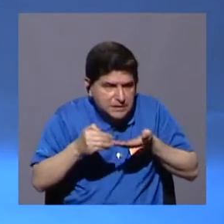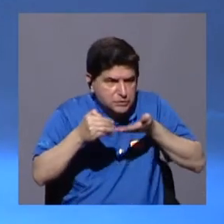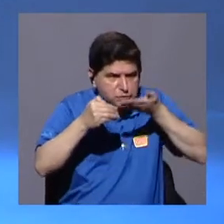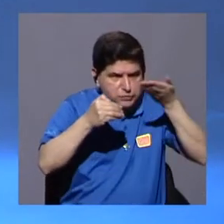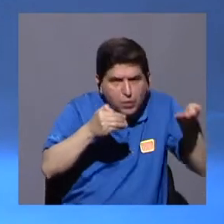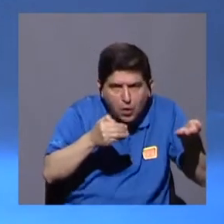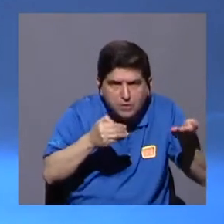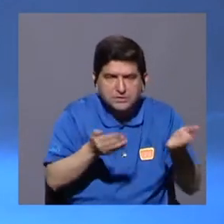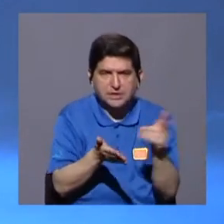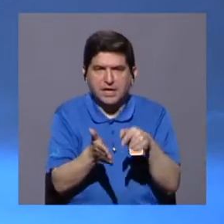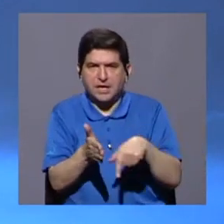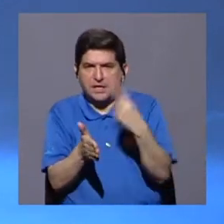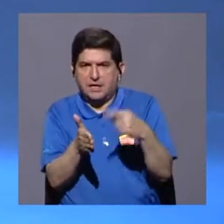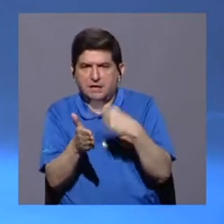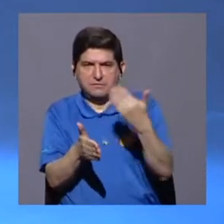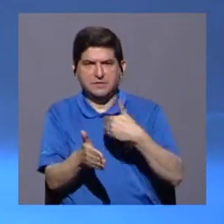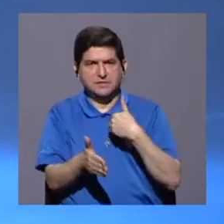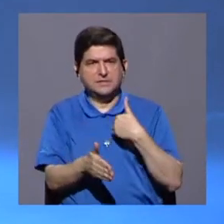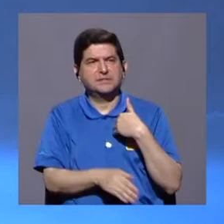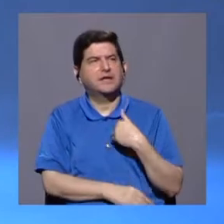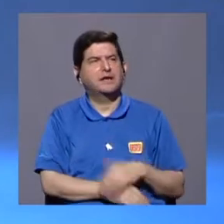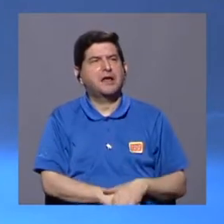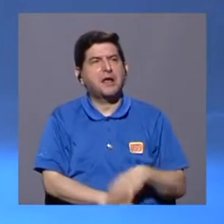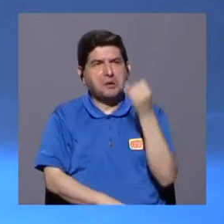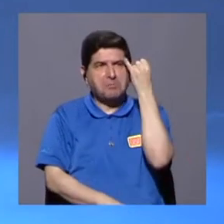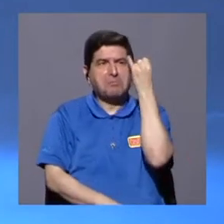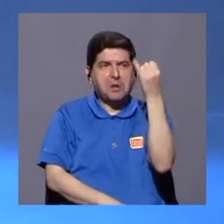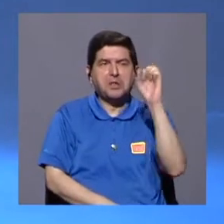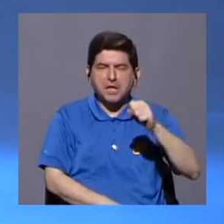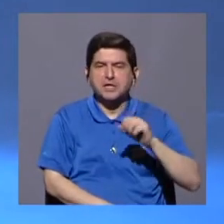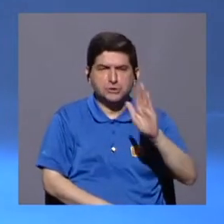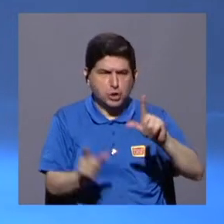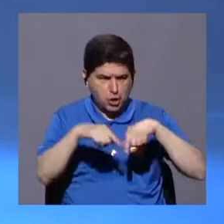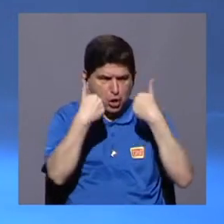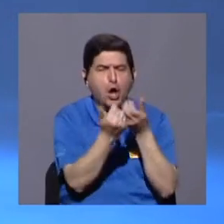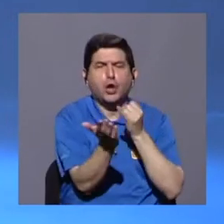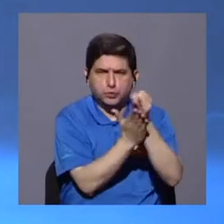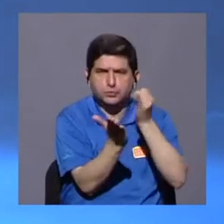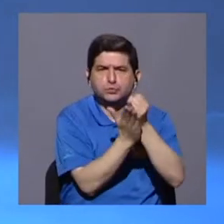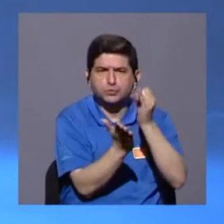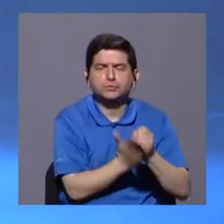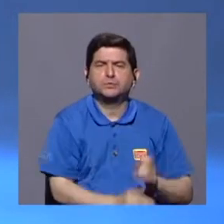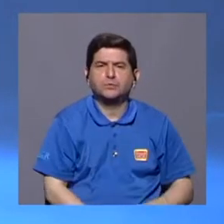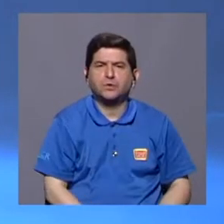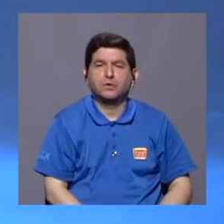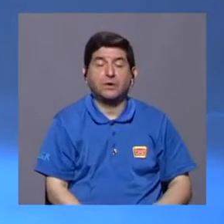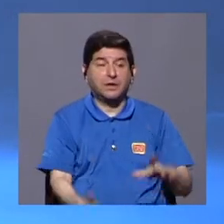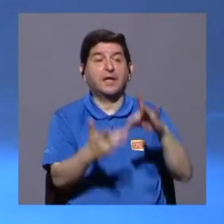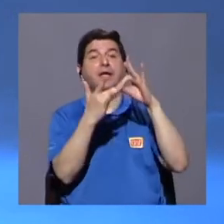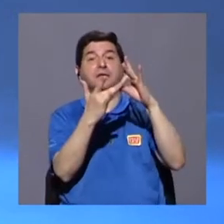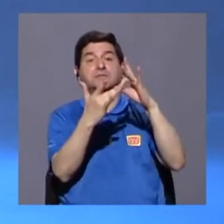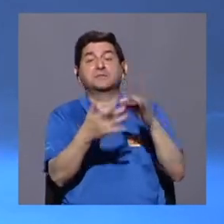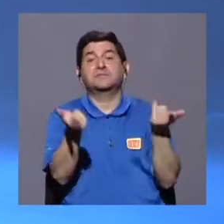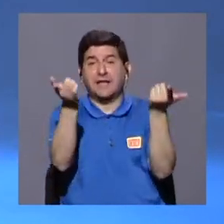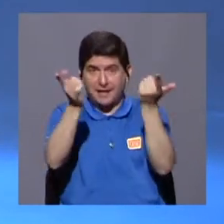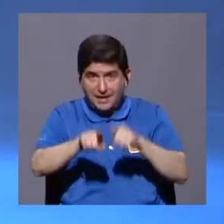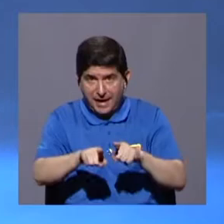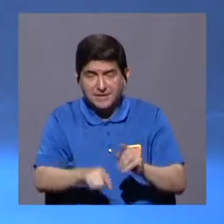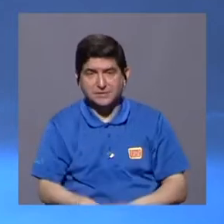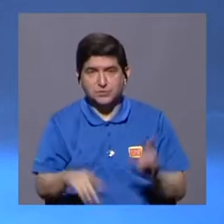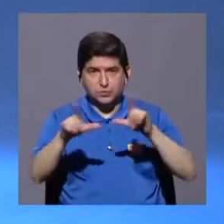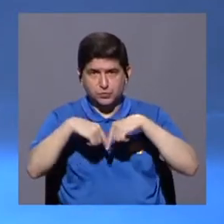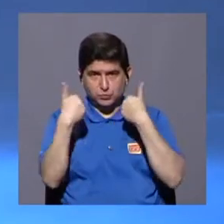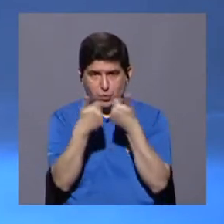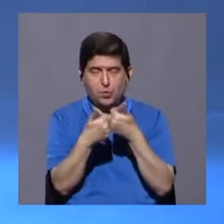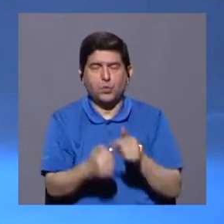algunas veces tienen sentido para su grupo de investigación y en este caso particular el grupo de